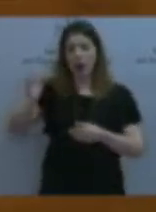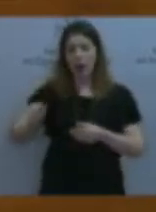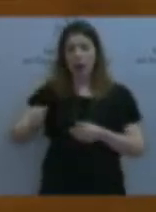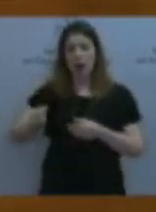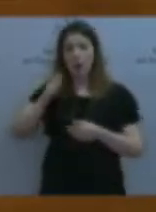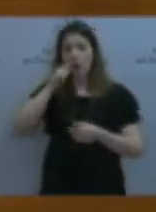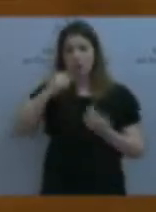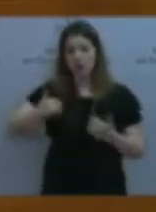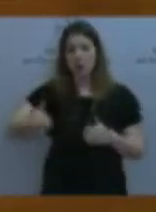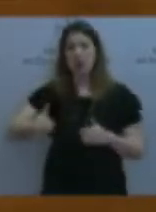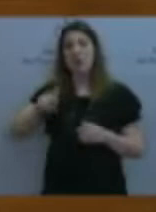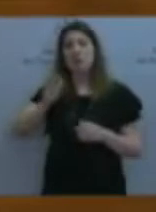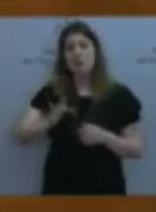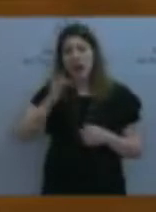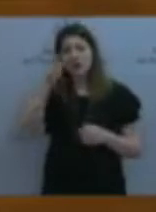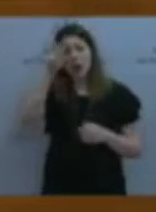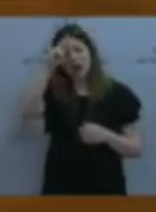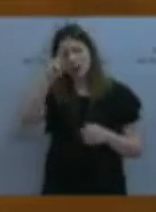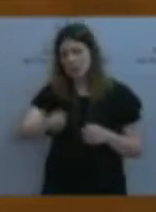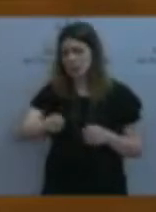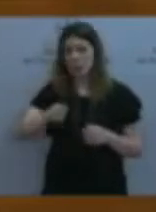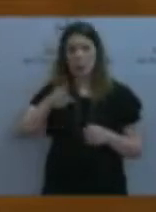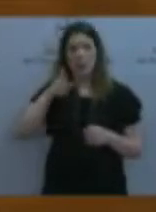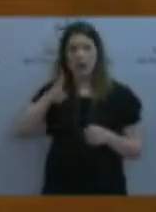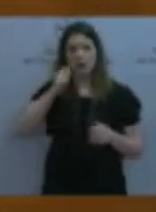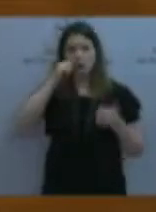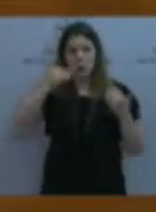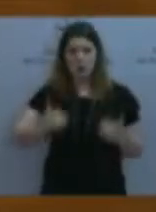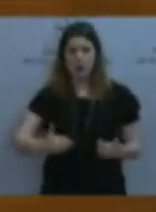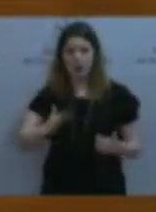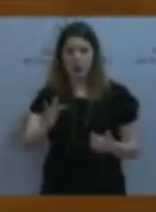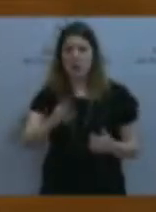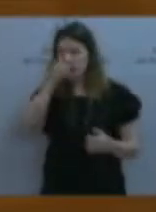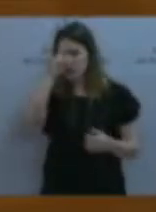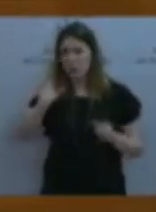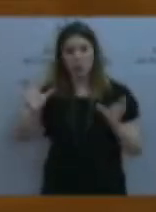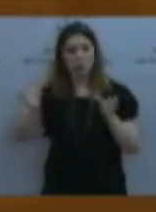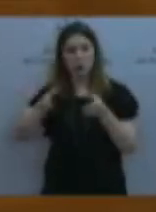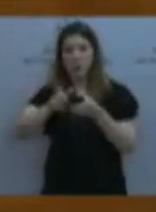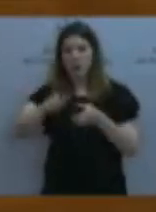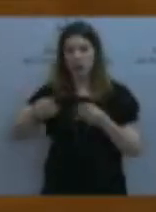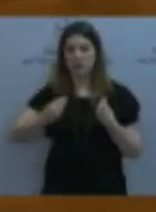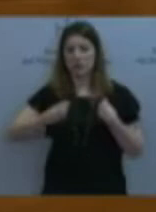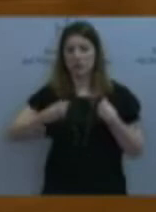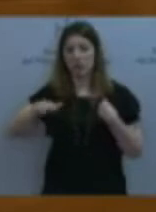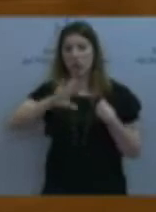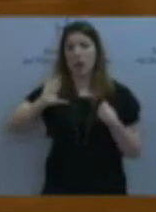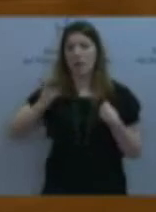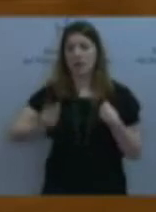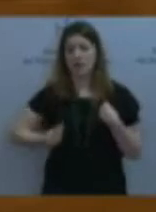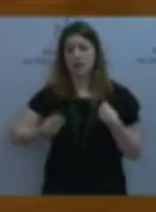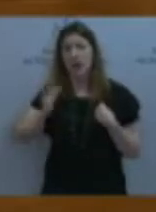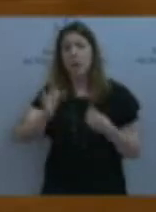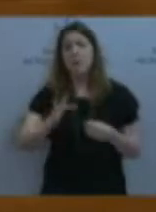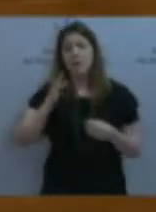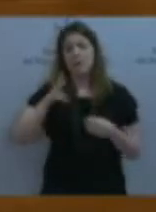la dignidad del pueblo palestino, de respeto a los derechos de los pueblos. Gaza será inhabitable